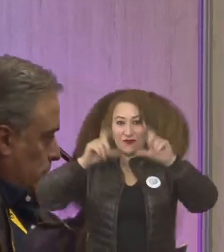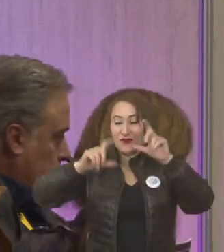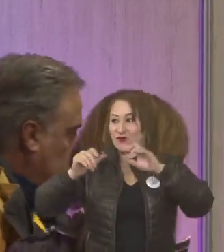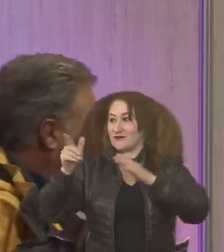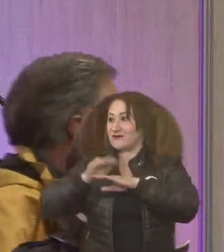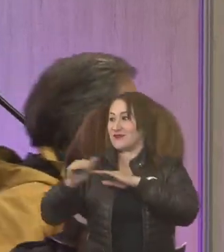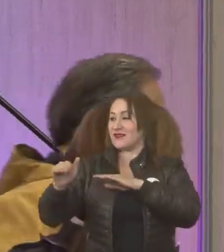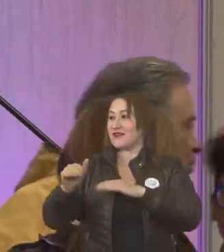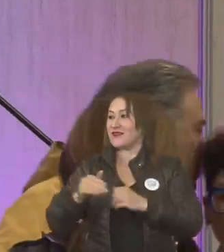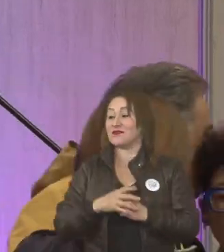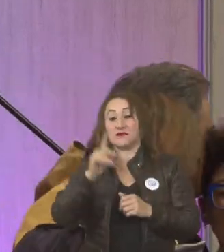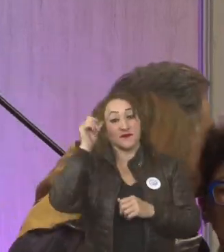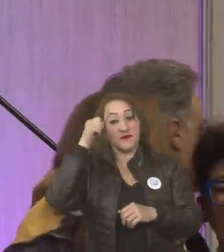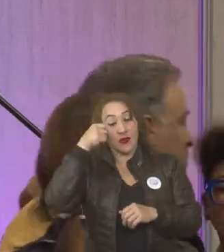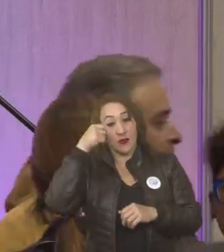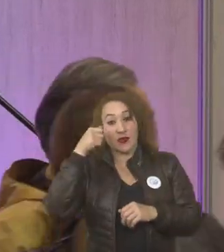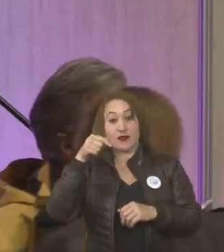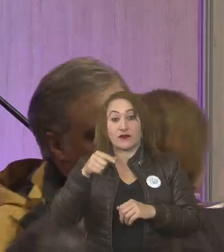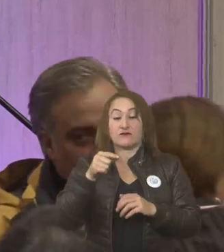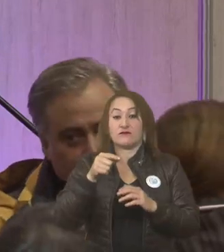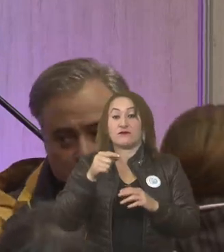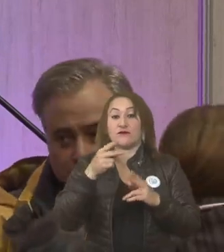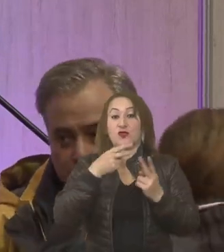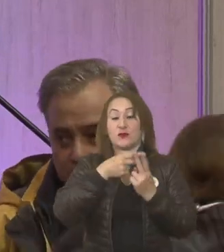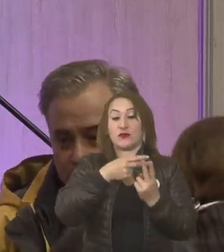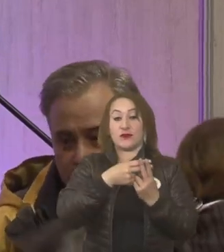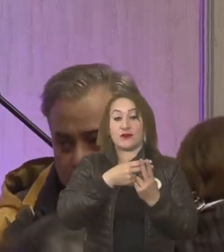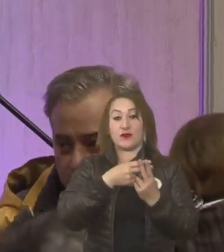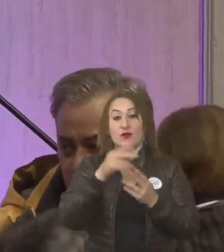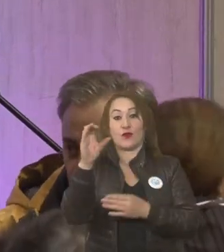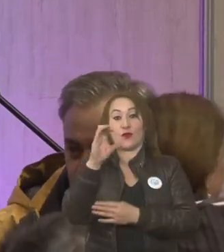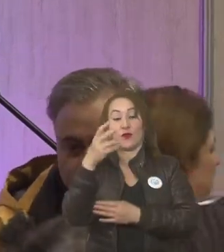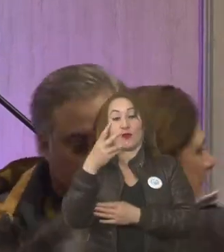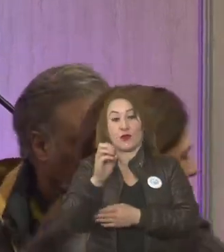con nuestra invitada. Recuerden etiquetarnos con los numerales